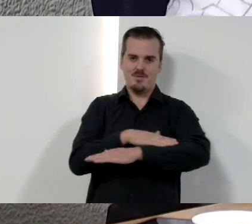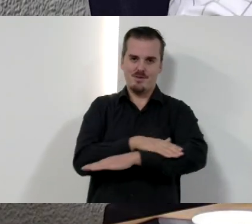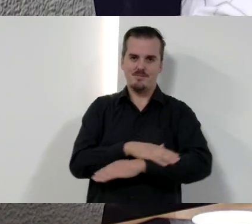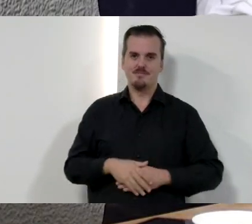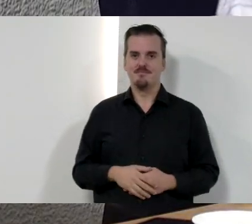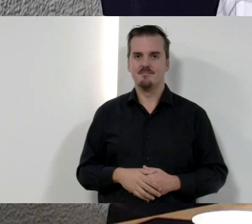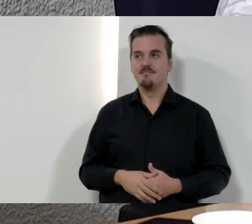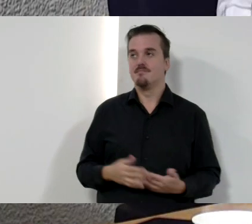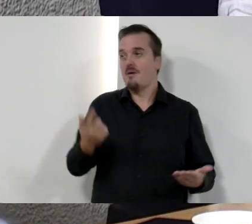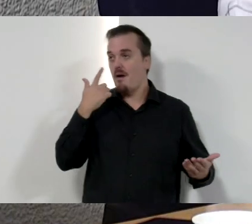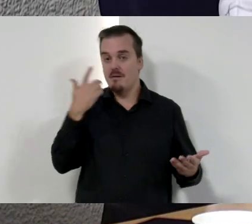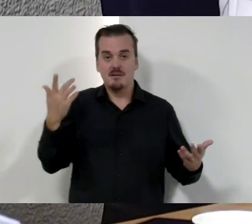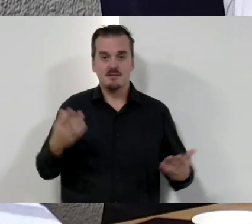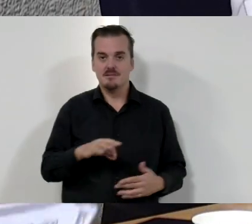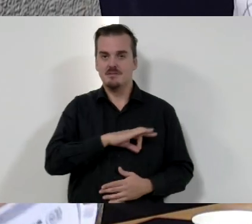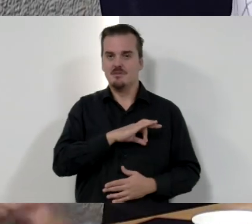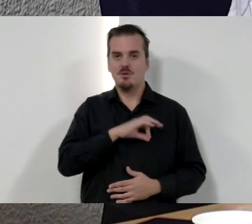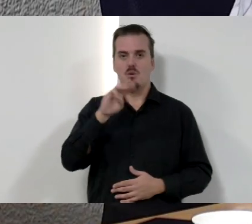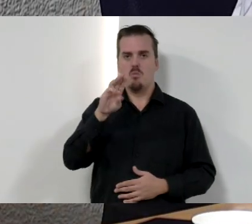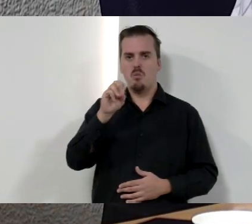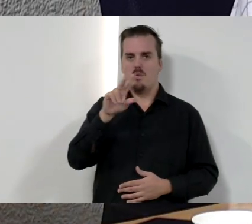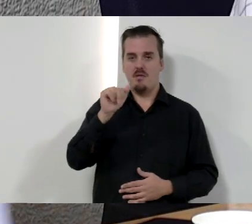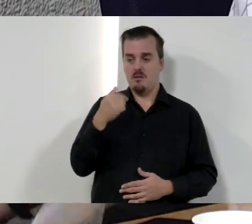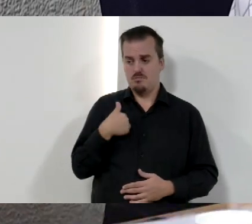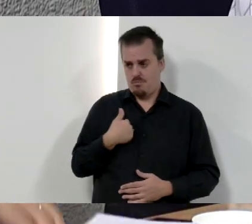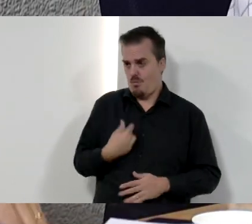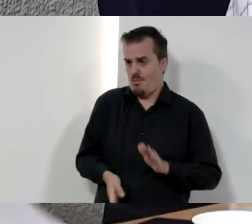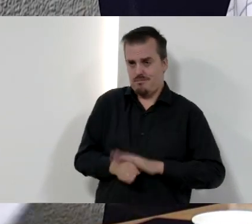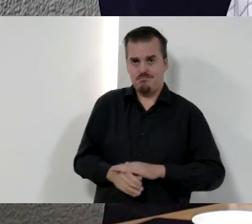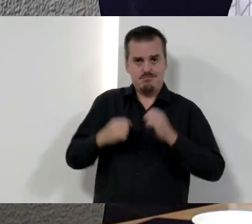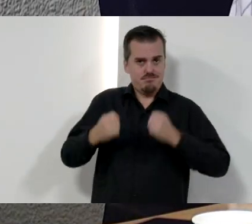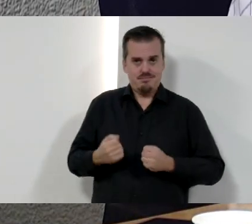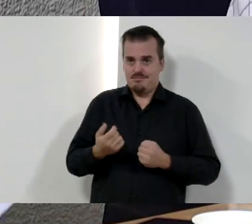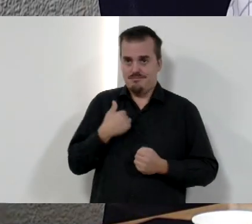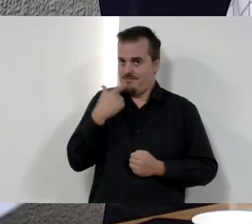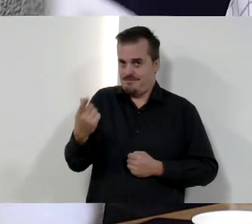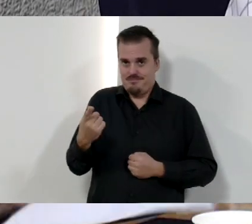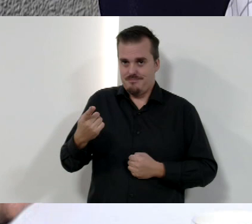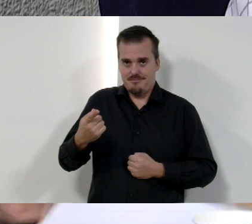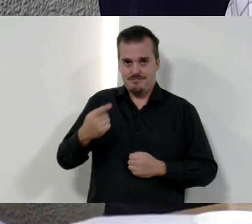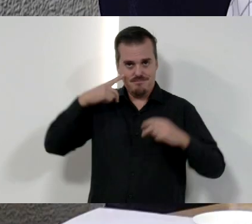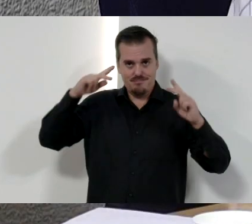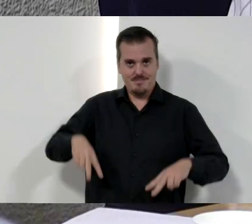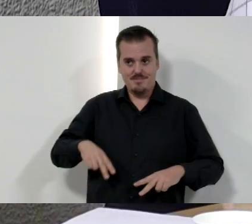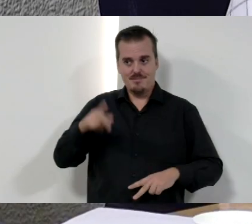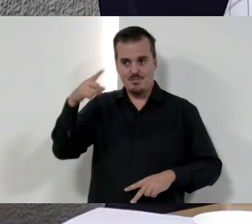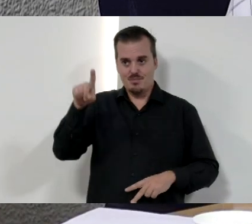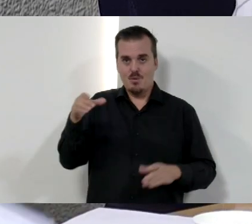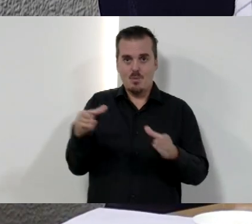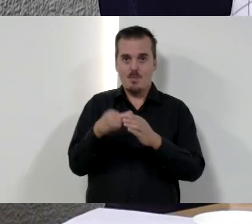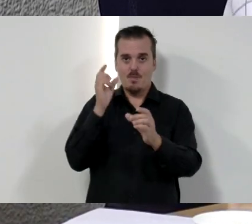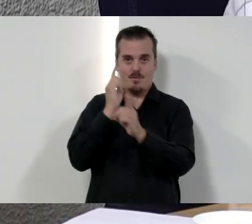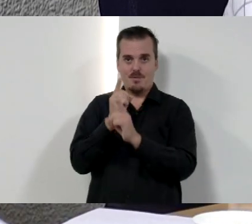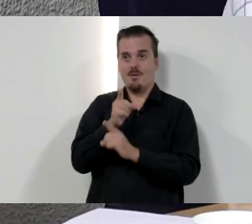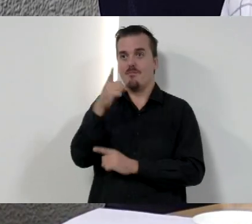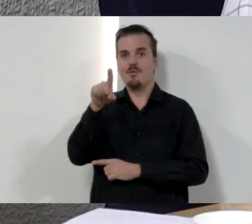Pues, señor Provera, yo sí me ratifico en que ustedes en la oposición